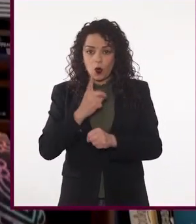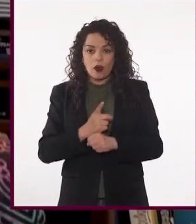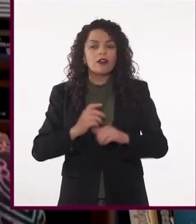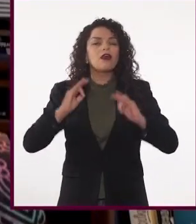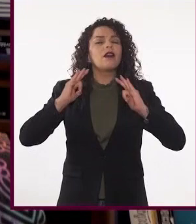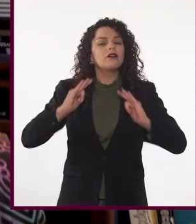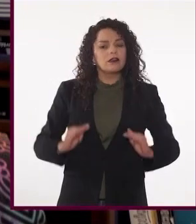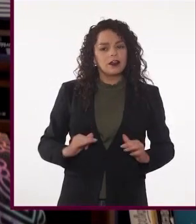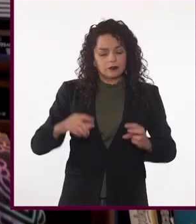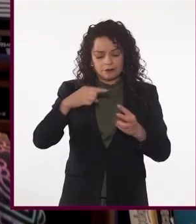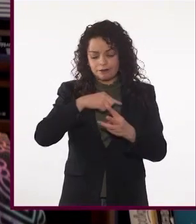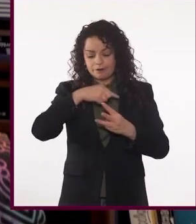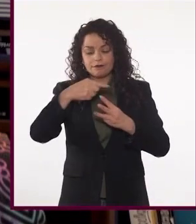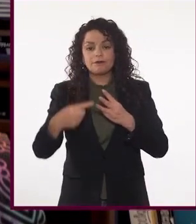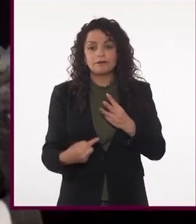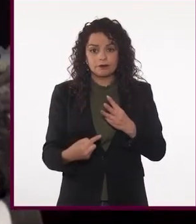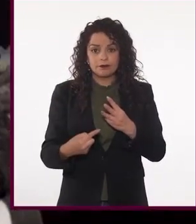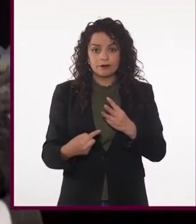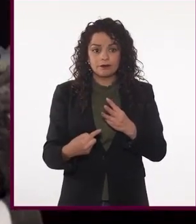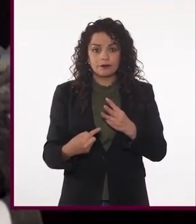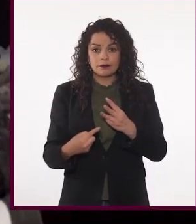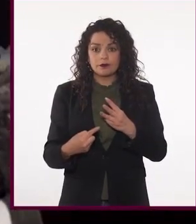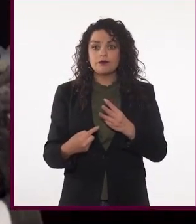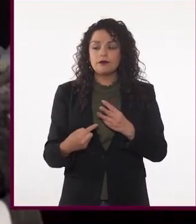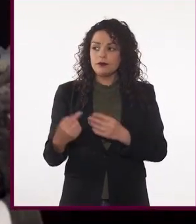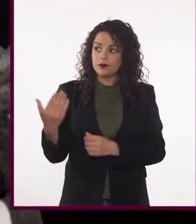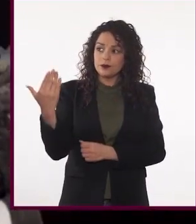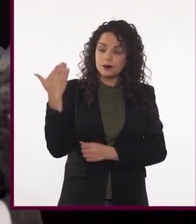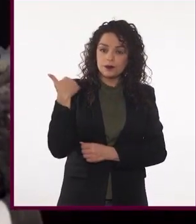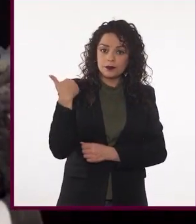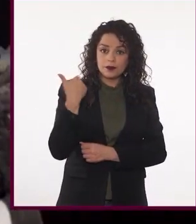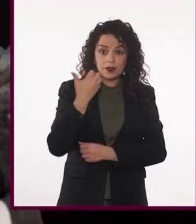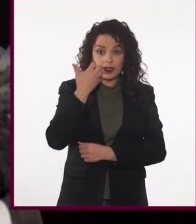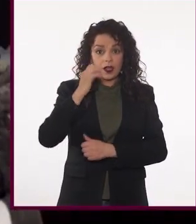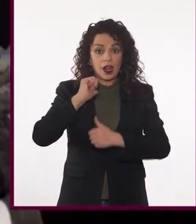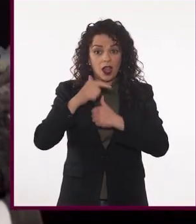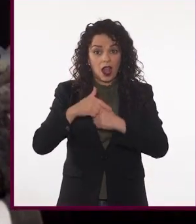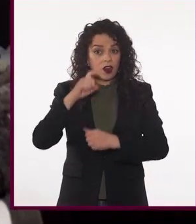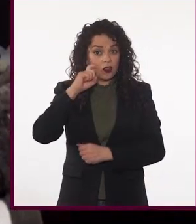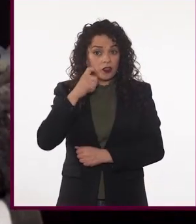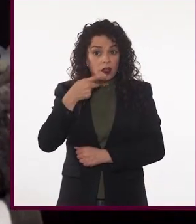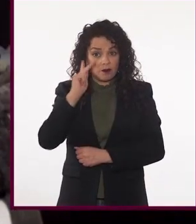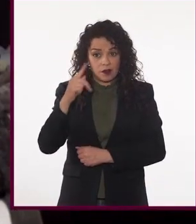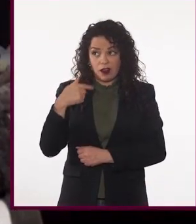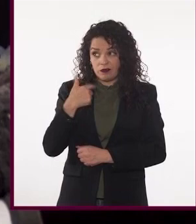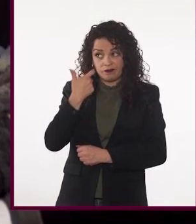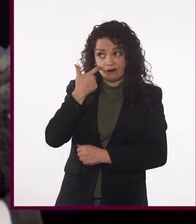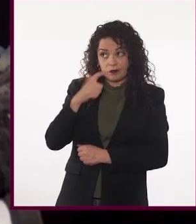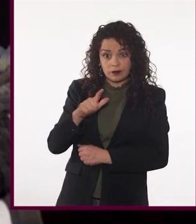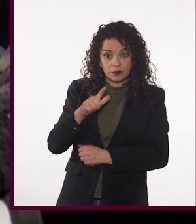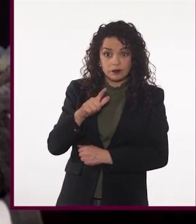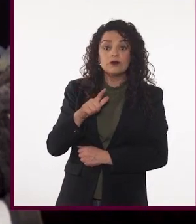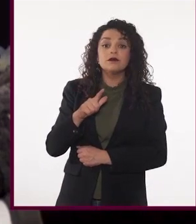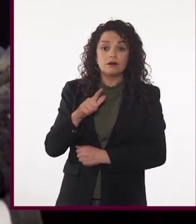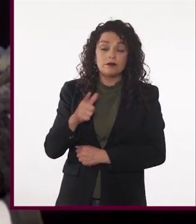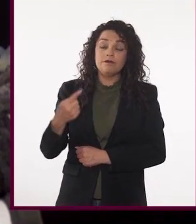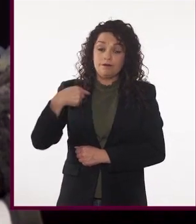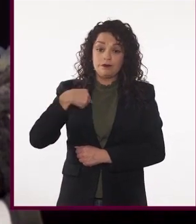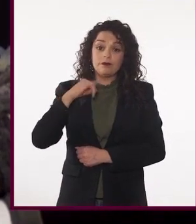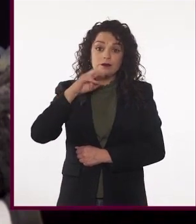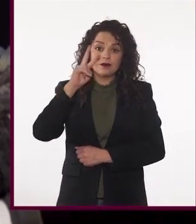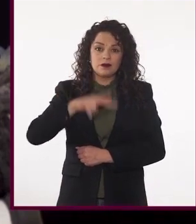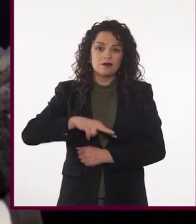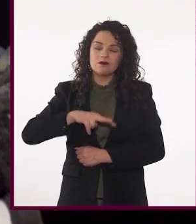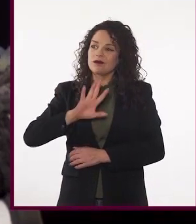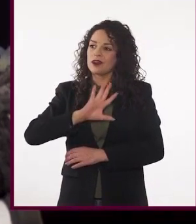seguridad y tranquilidad. Recibir propuestas o insinuaciones sexuales no deseadas con agresividad nos afecta